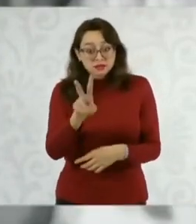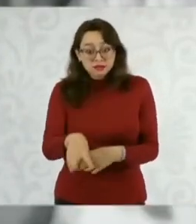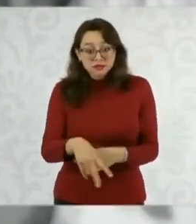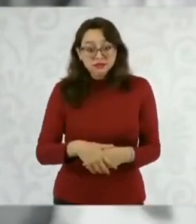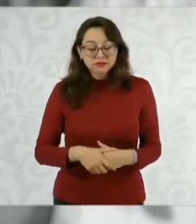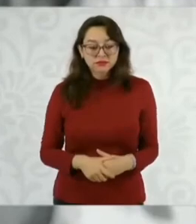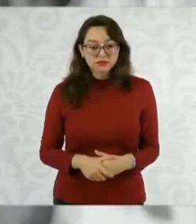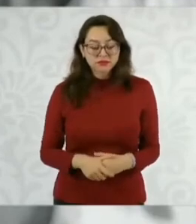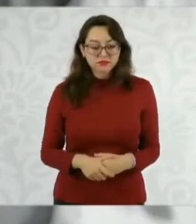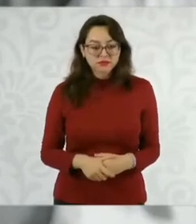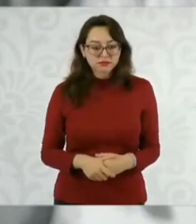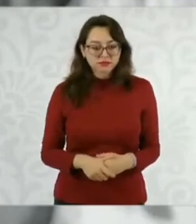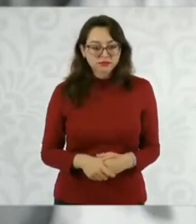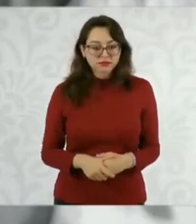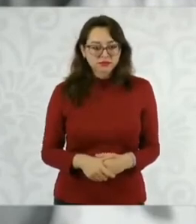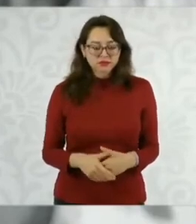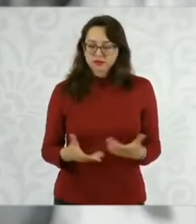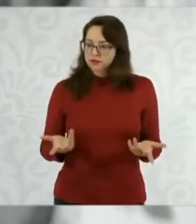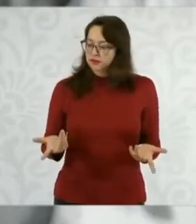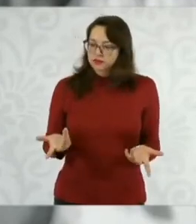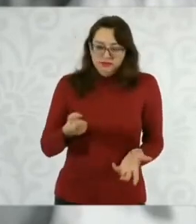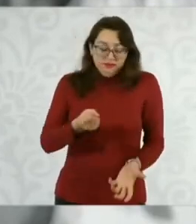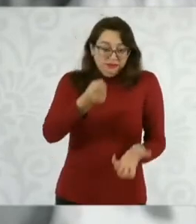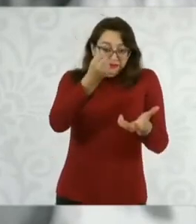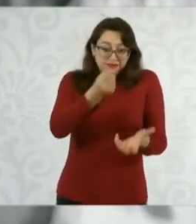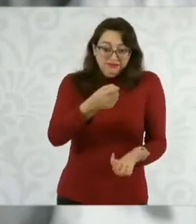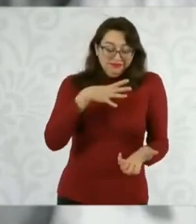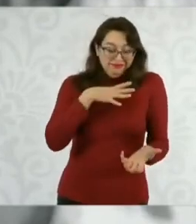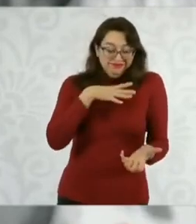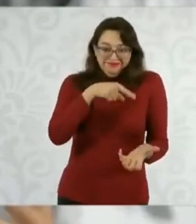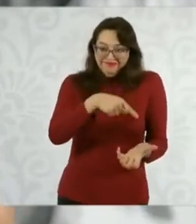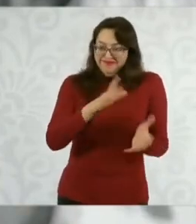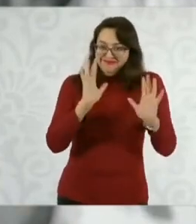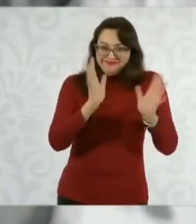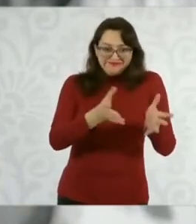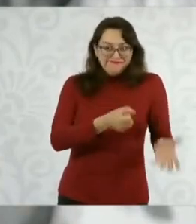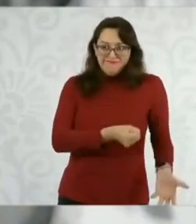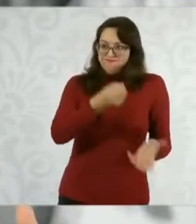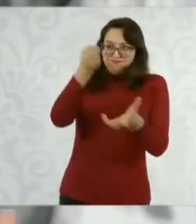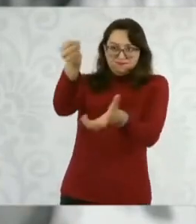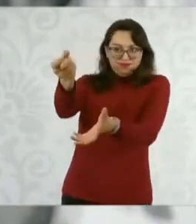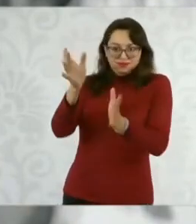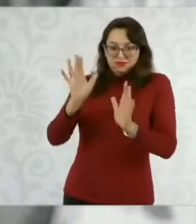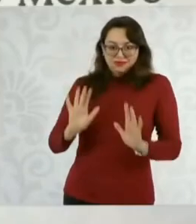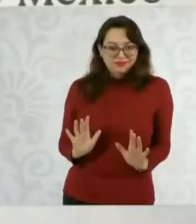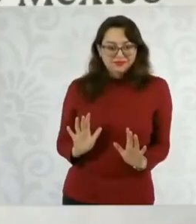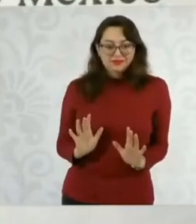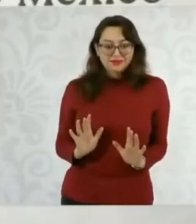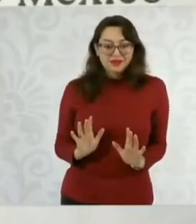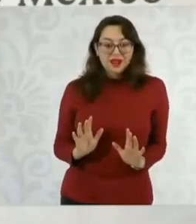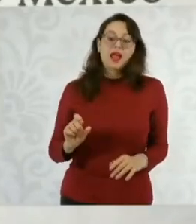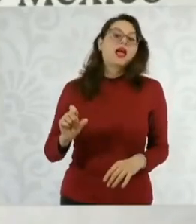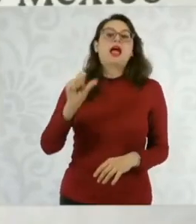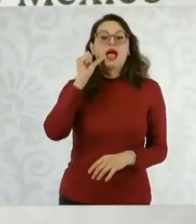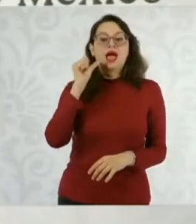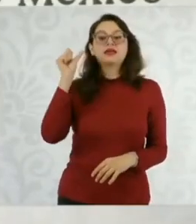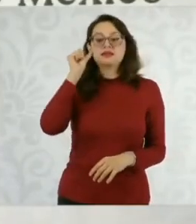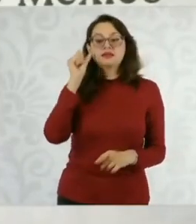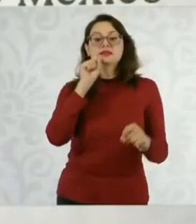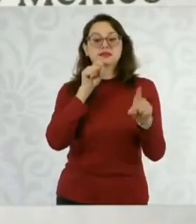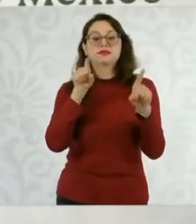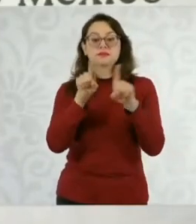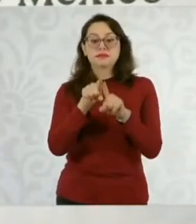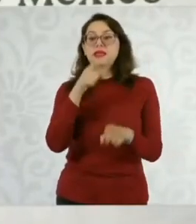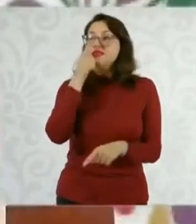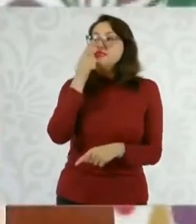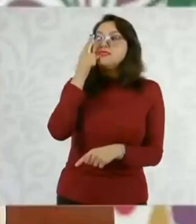doctor? No, pues es el recurso disponible. O sea, ustedes recuerden que nosotros hicimos, ayer se los platiqué a ellos,